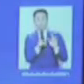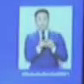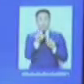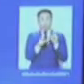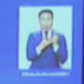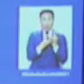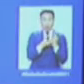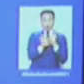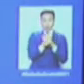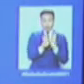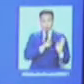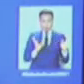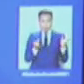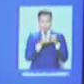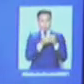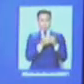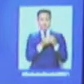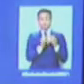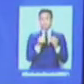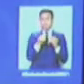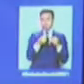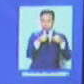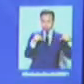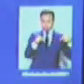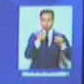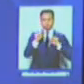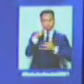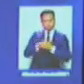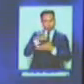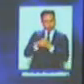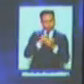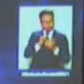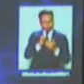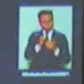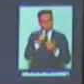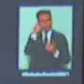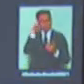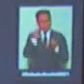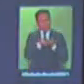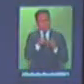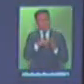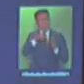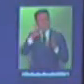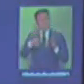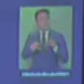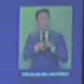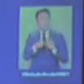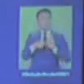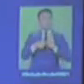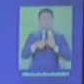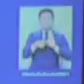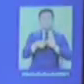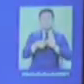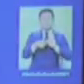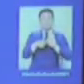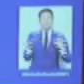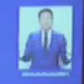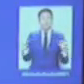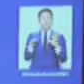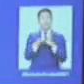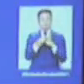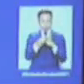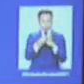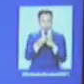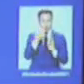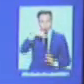dieron a conocer sus propuestas, sus inquietudes fueron resueltas, fueron